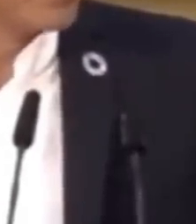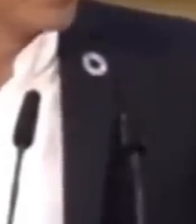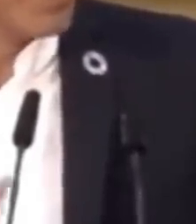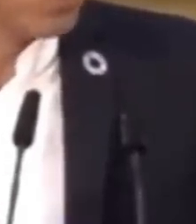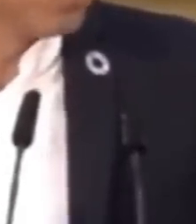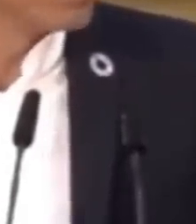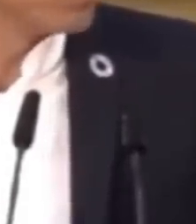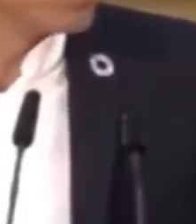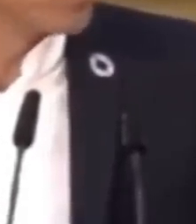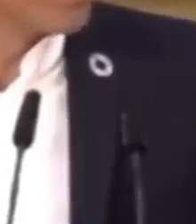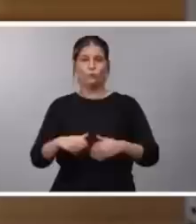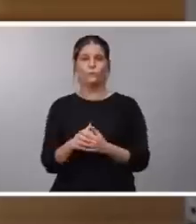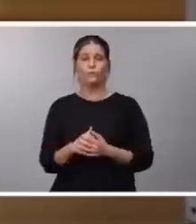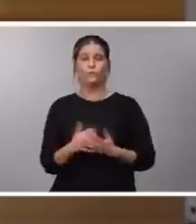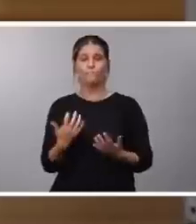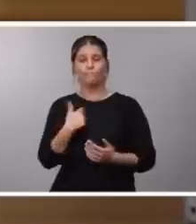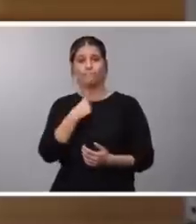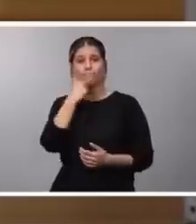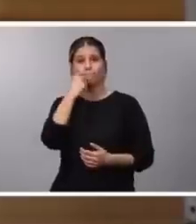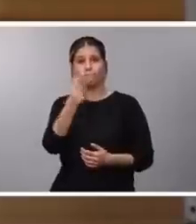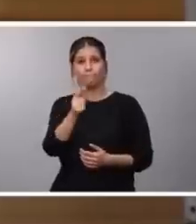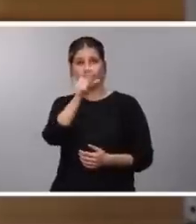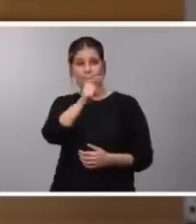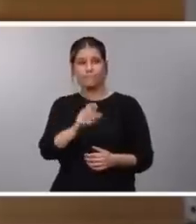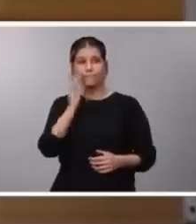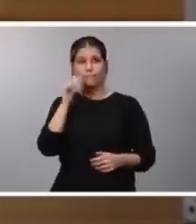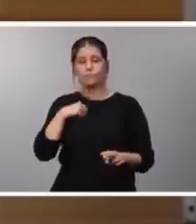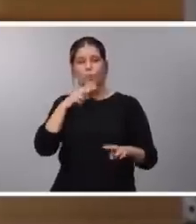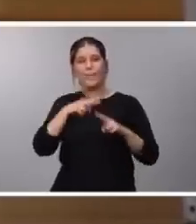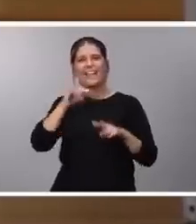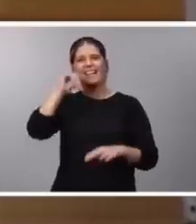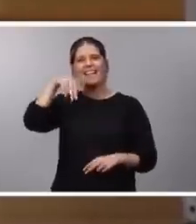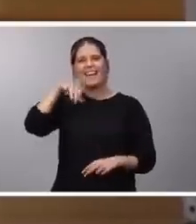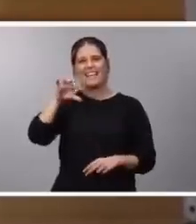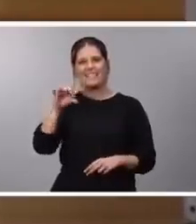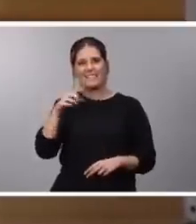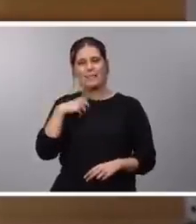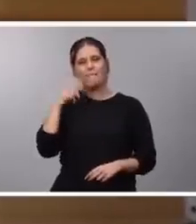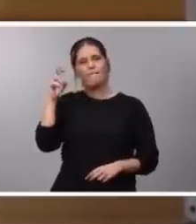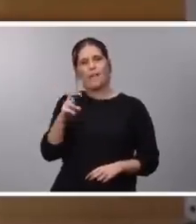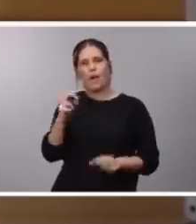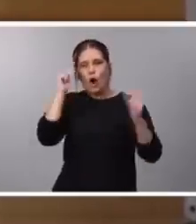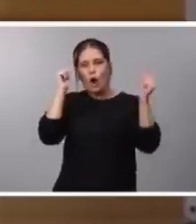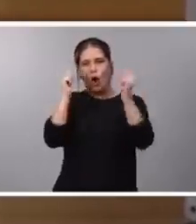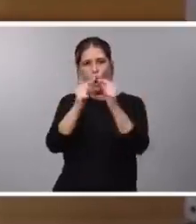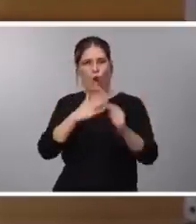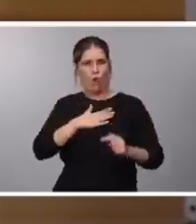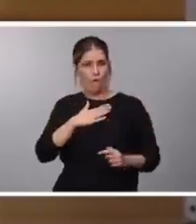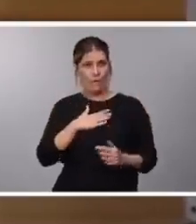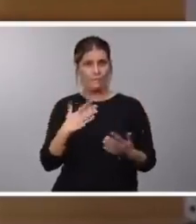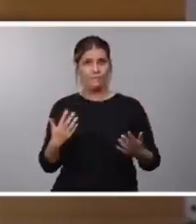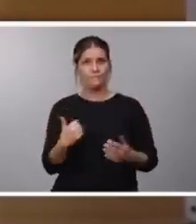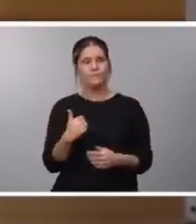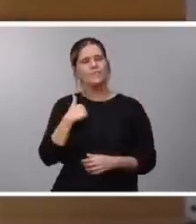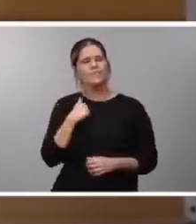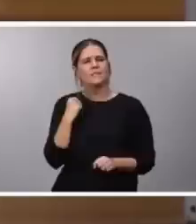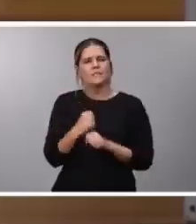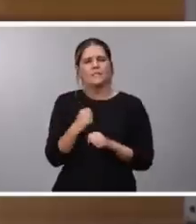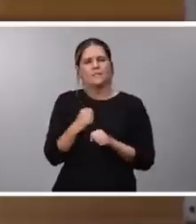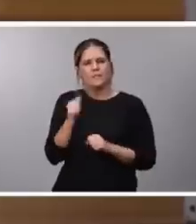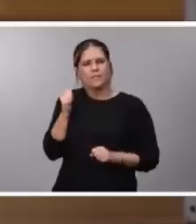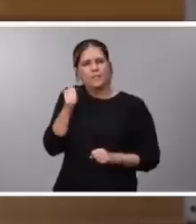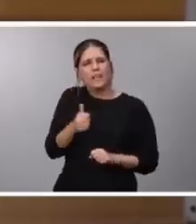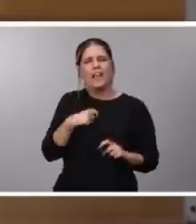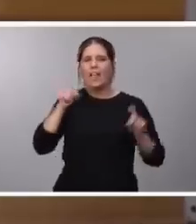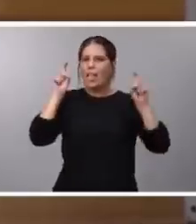del mundo desde luego lo que no se podrá decir es que el acto no tuviera alicientes tanto es así que contó también con una clásica charo socialista y